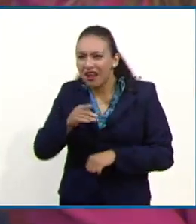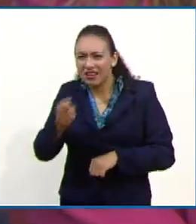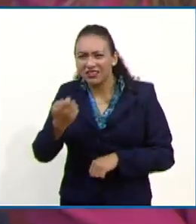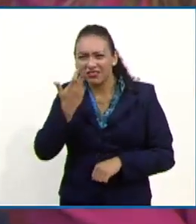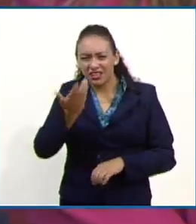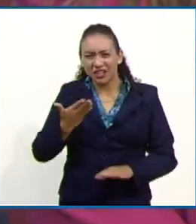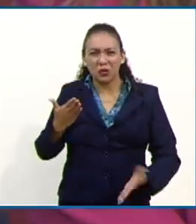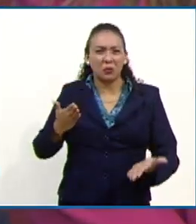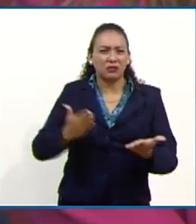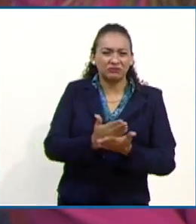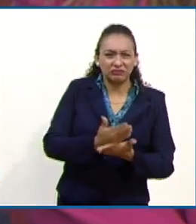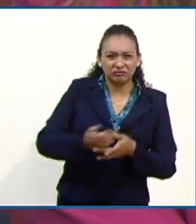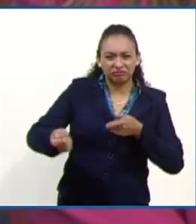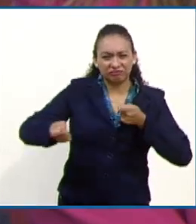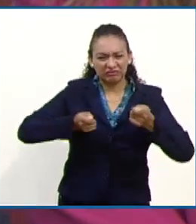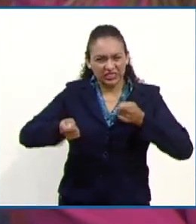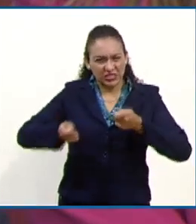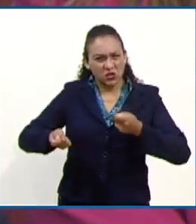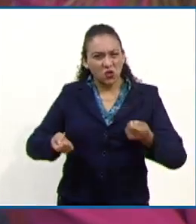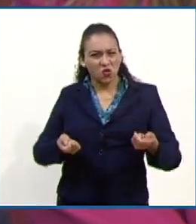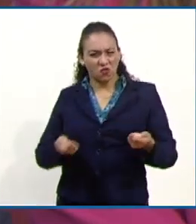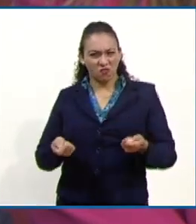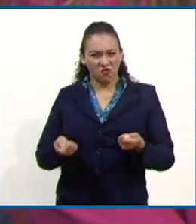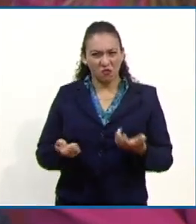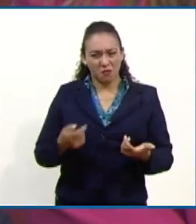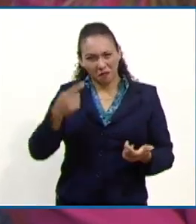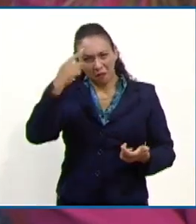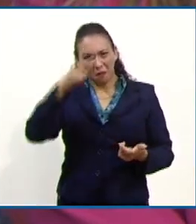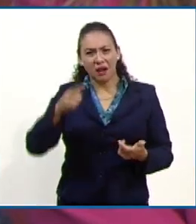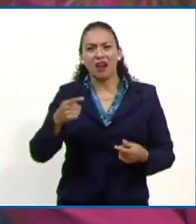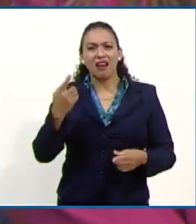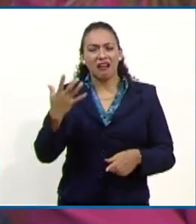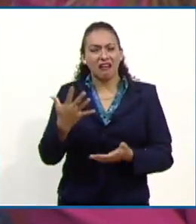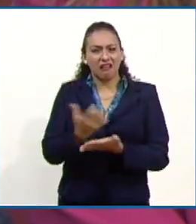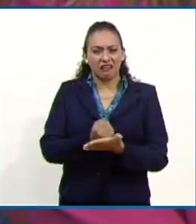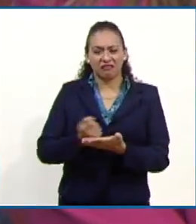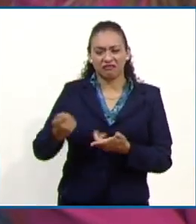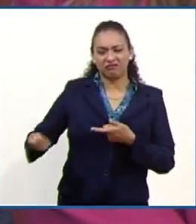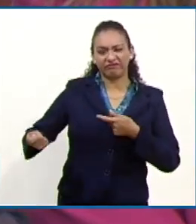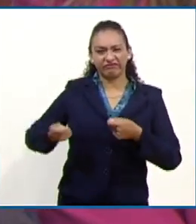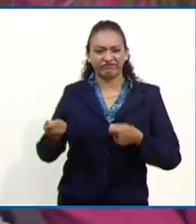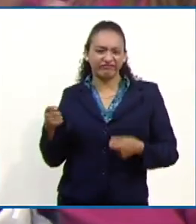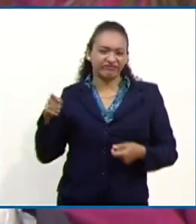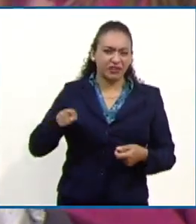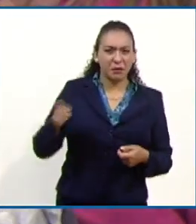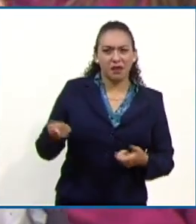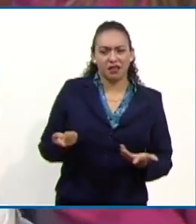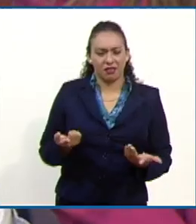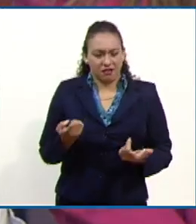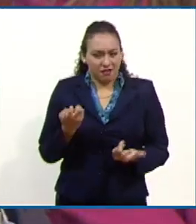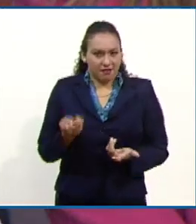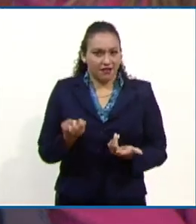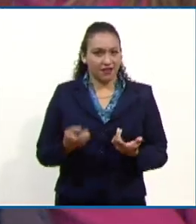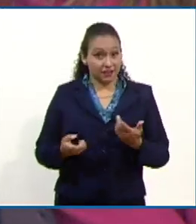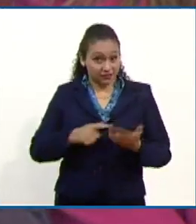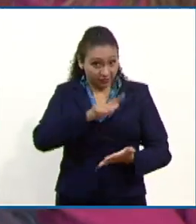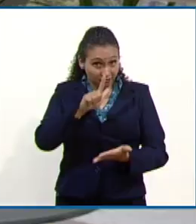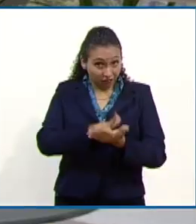el autoritarismo para favorecer intereses pues, de alguien que dicta manifestaciones que no son necesariamente